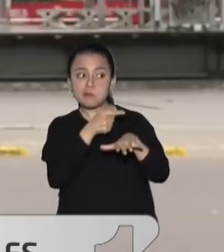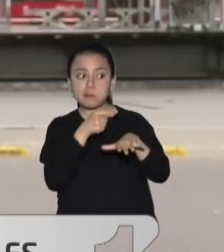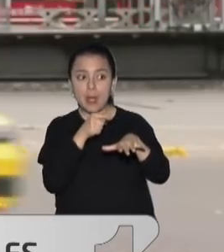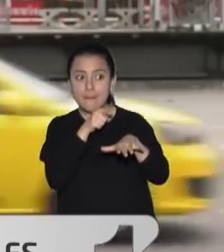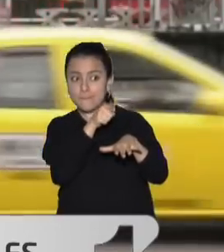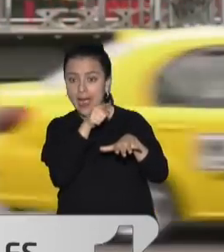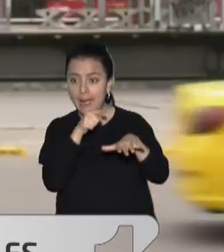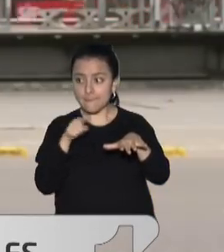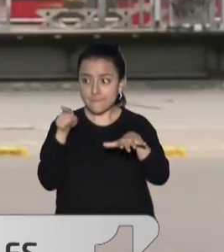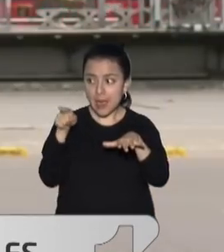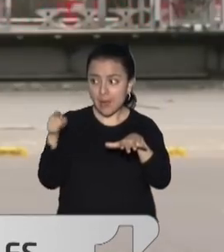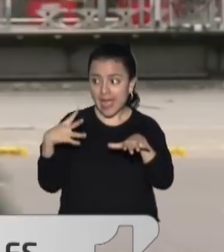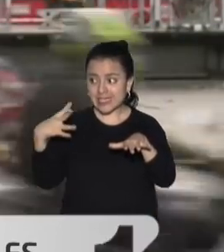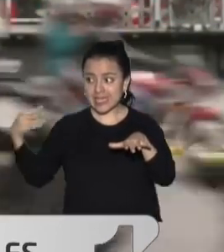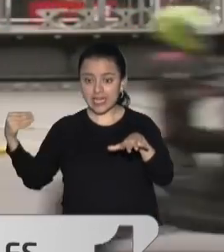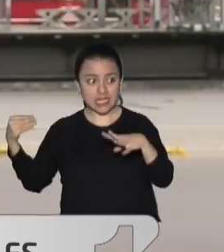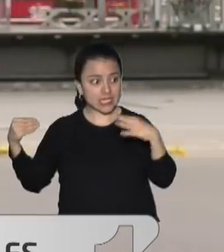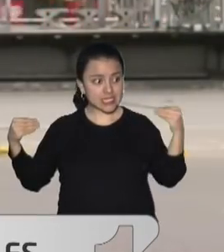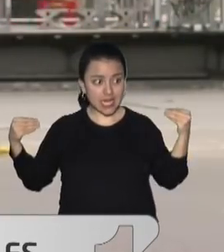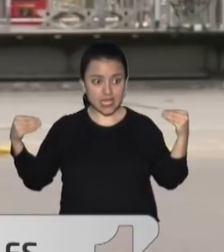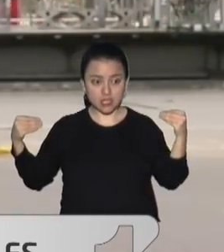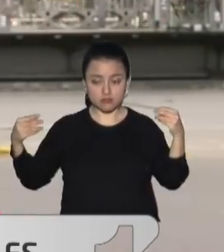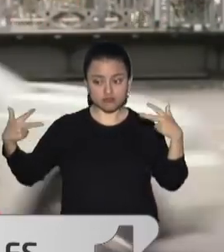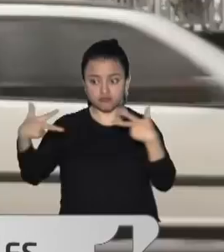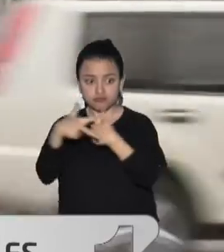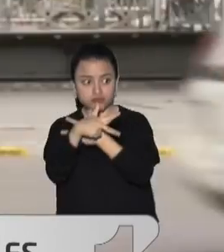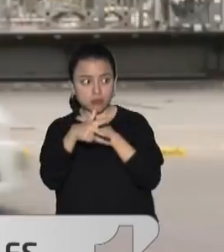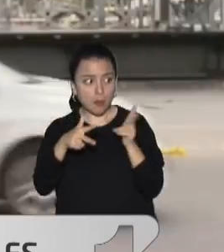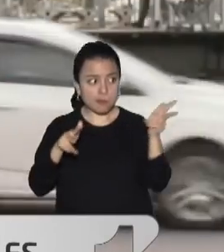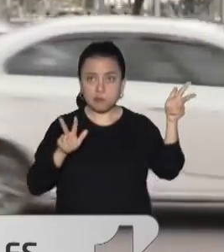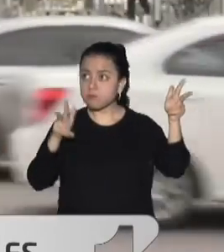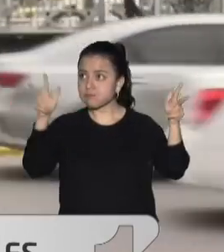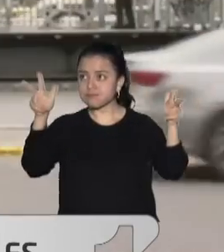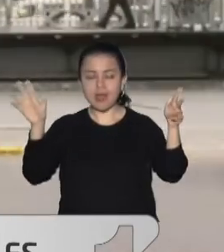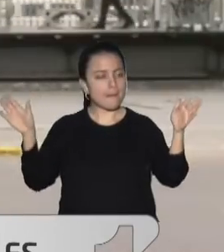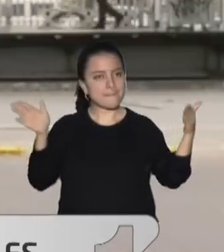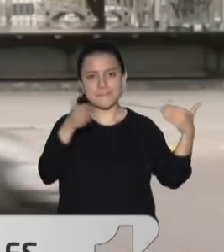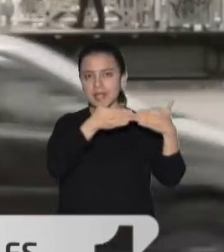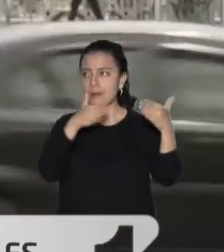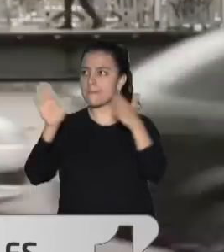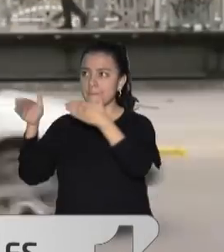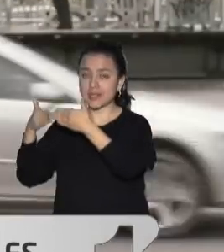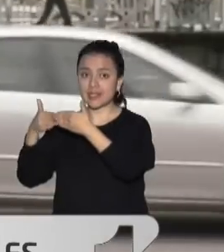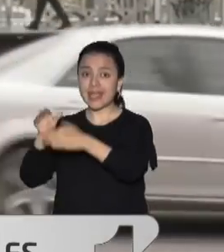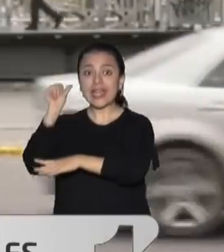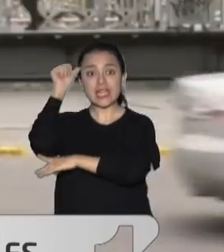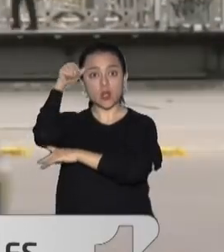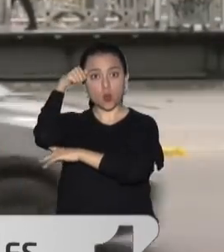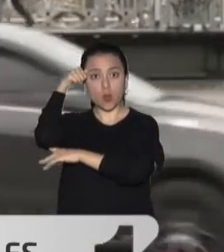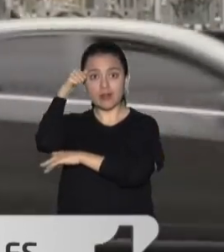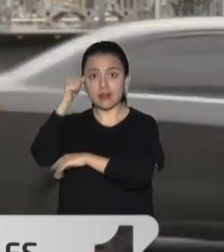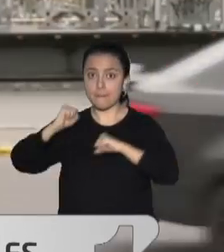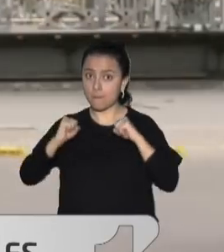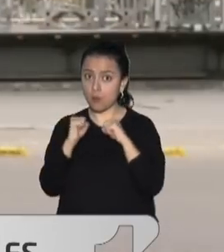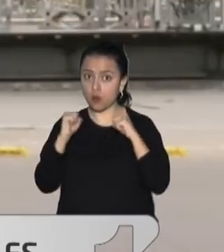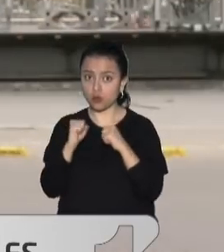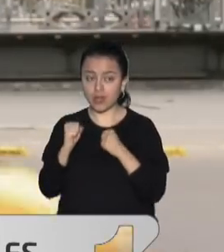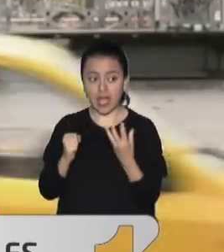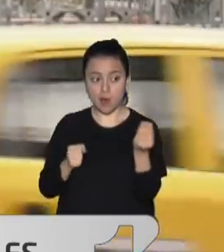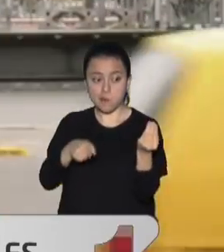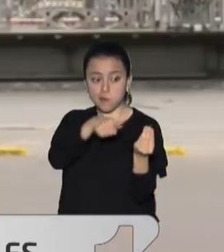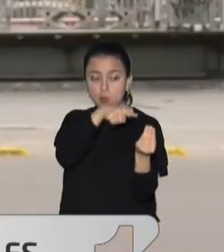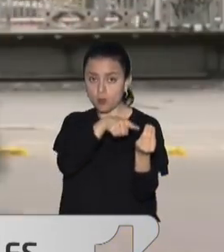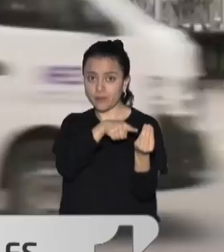estos bloqueos de los que hoy tenemos algunas cifras. Cabe recordar que la capital del país tiene dos movilizaciones en este momento,